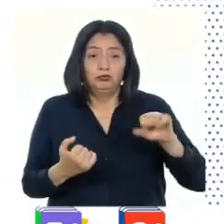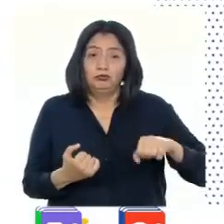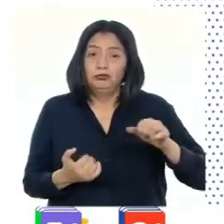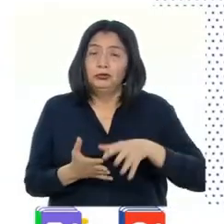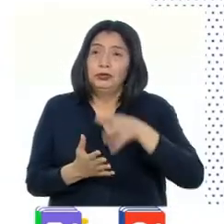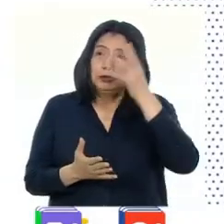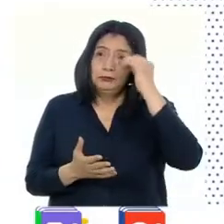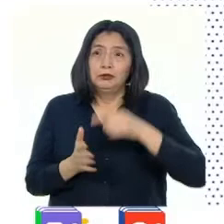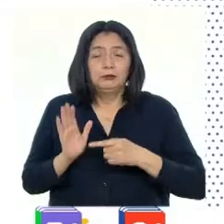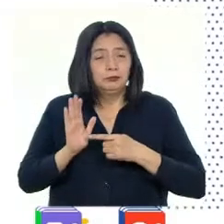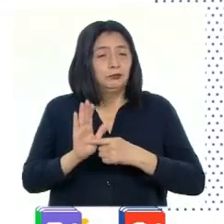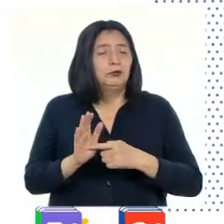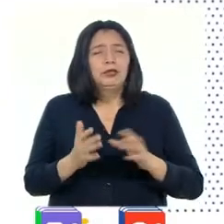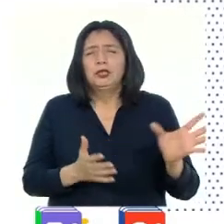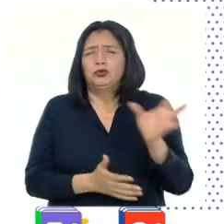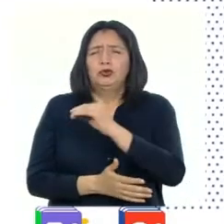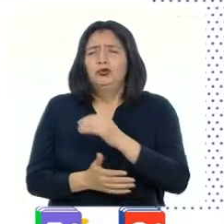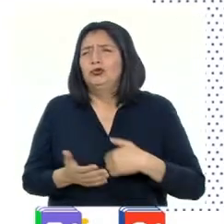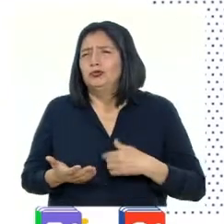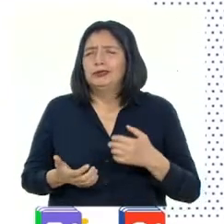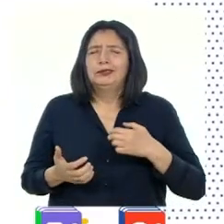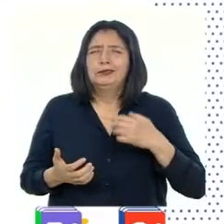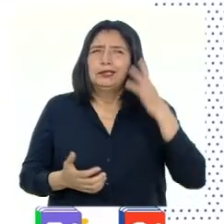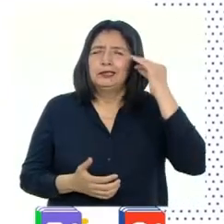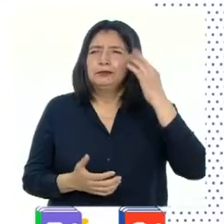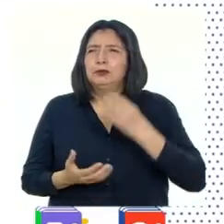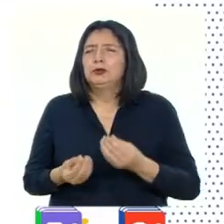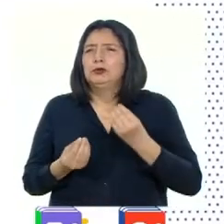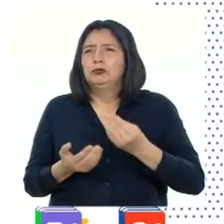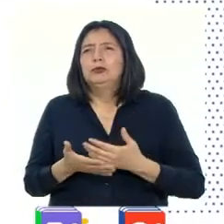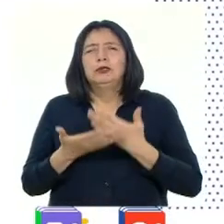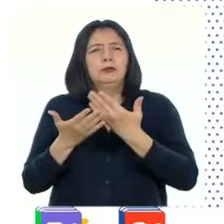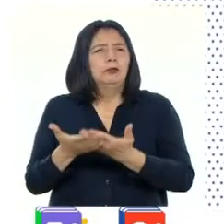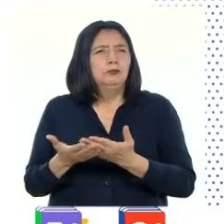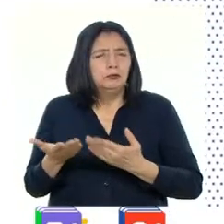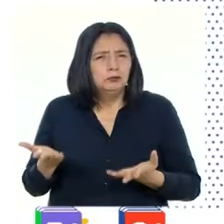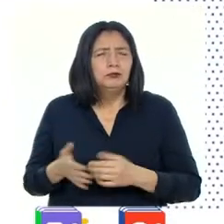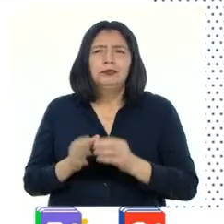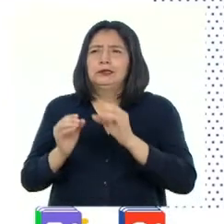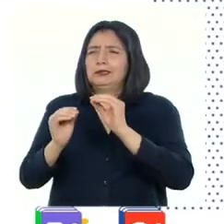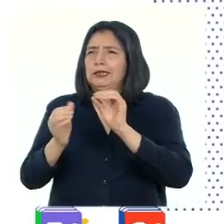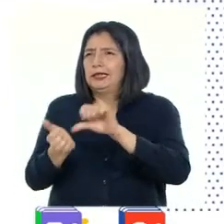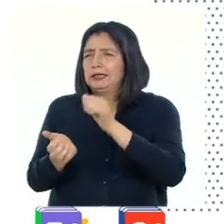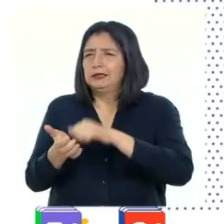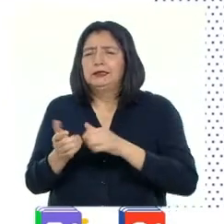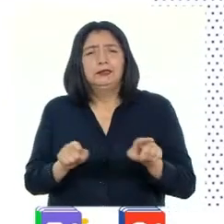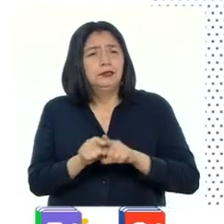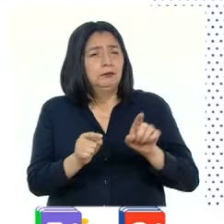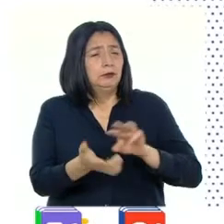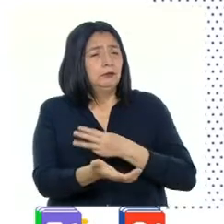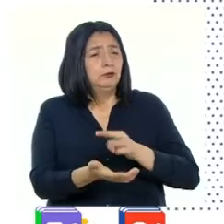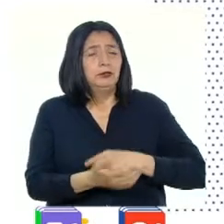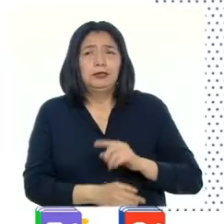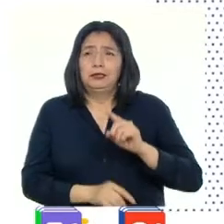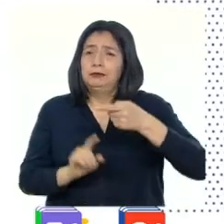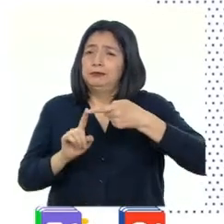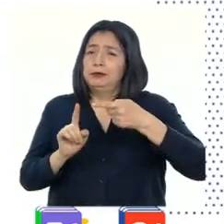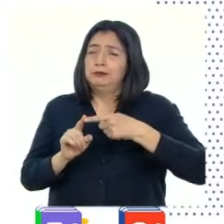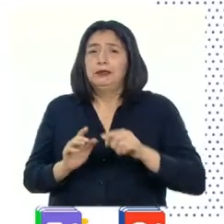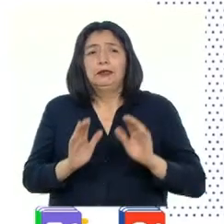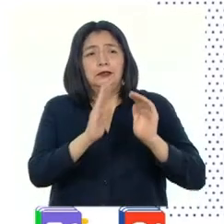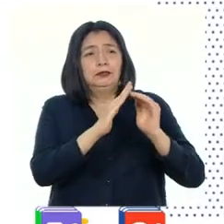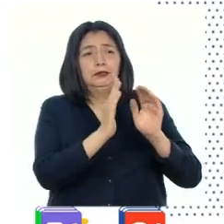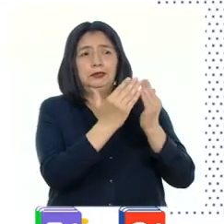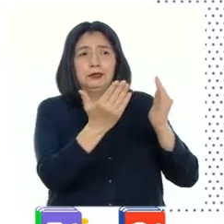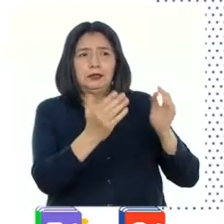que podemos expresar todas esas experiencias a través de una propuesta plástica y también musical. En la primera, nos inspiramos en los